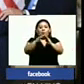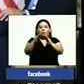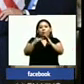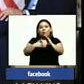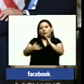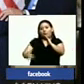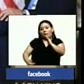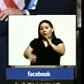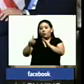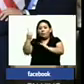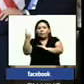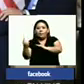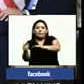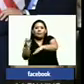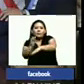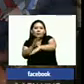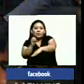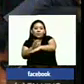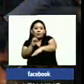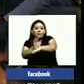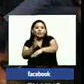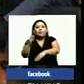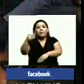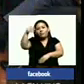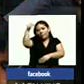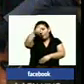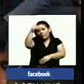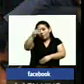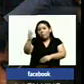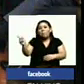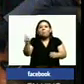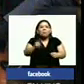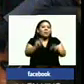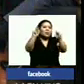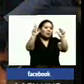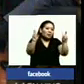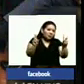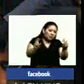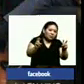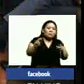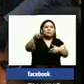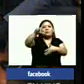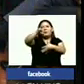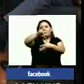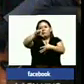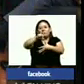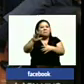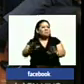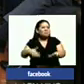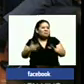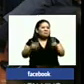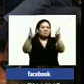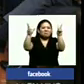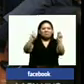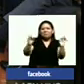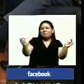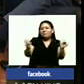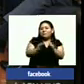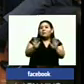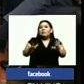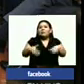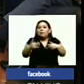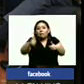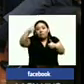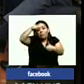Carón Él es el asesor Del presidente Donald Trump Para asuntos De Latinoamérica La reunión En torno A los temas Del